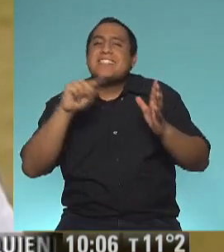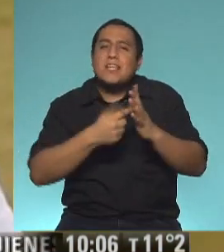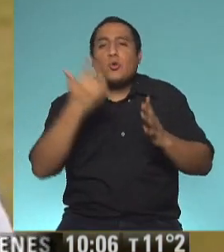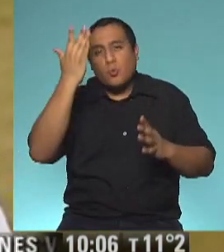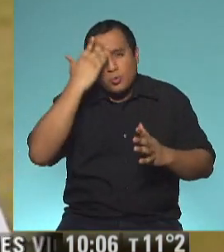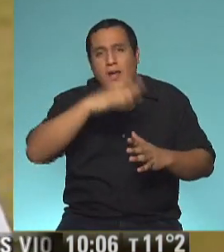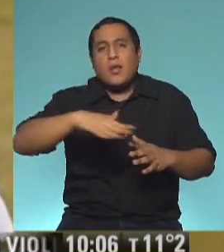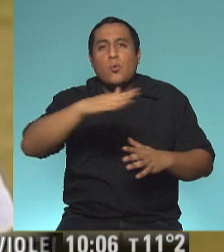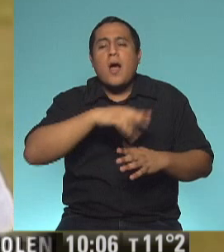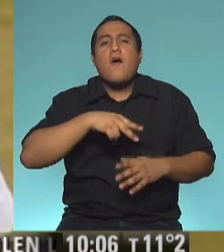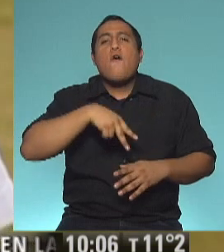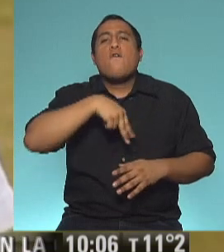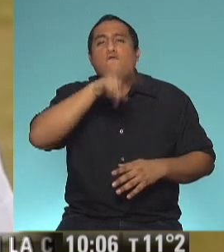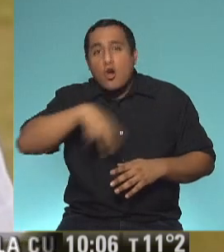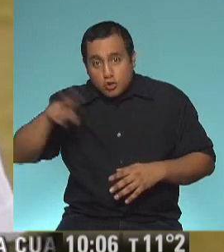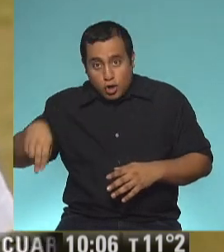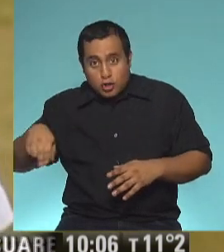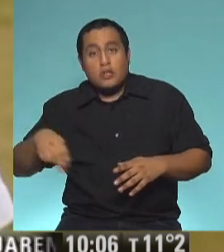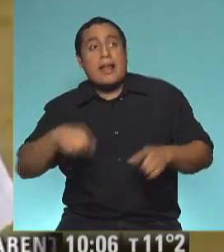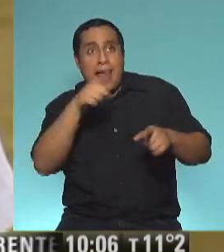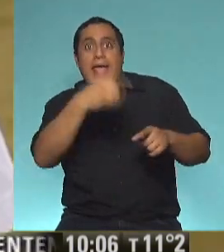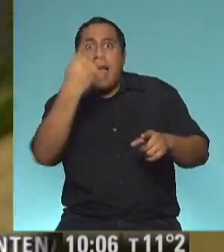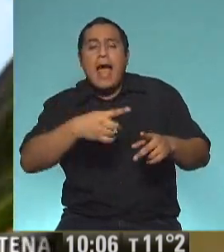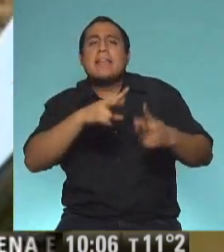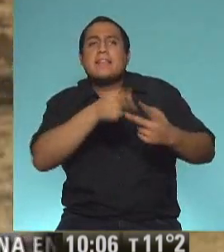Bolsón hay un taller para ser payaso.